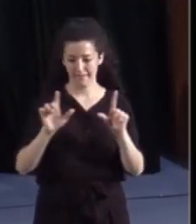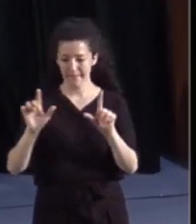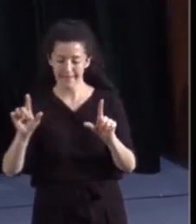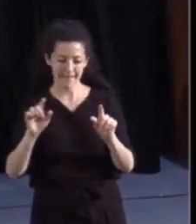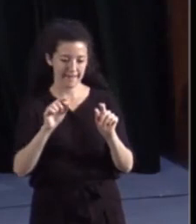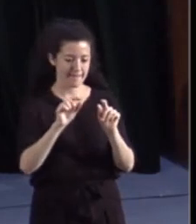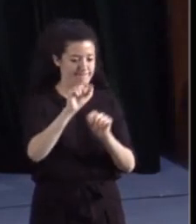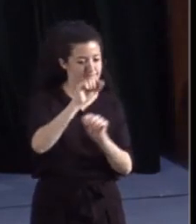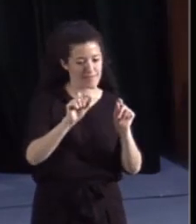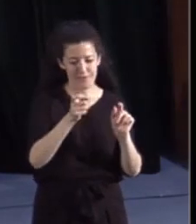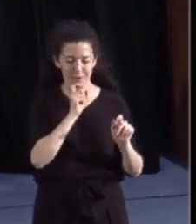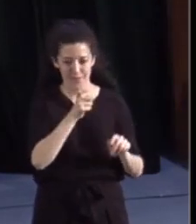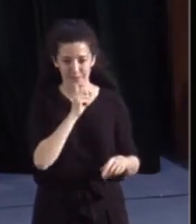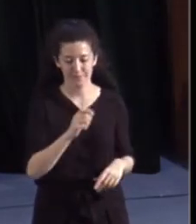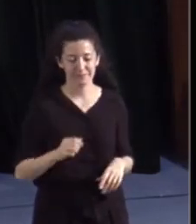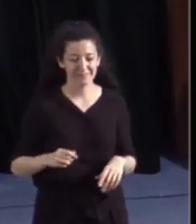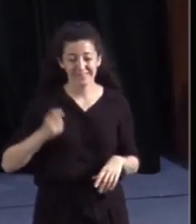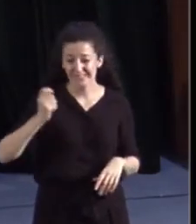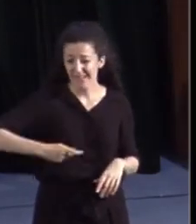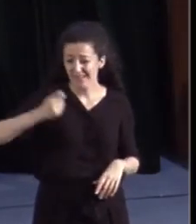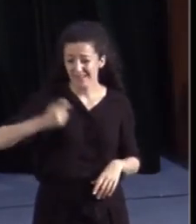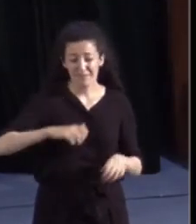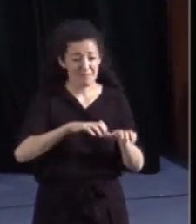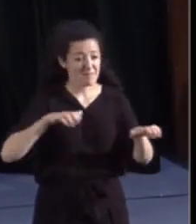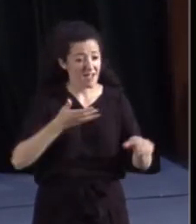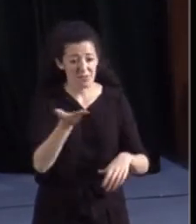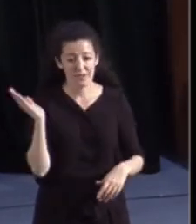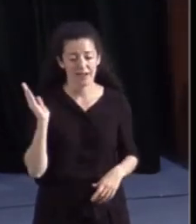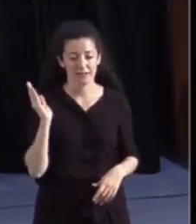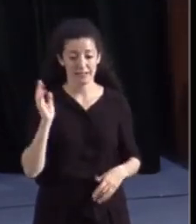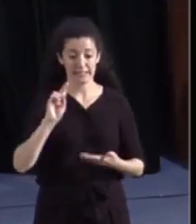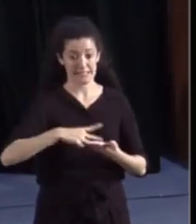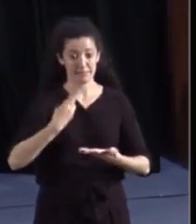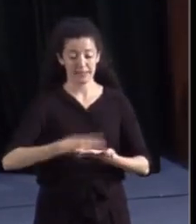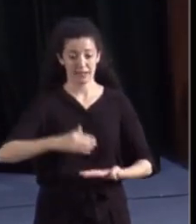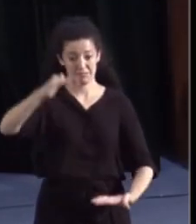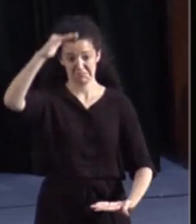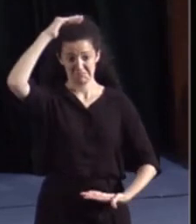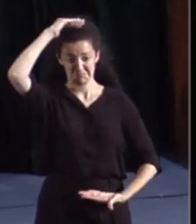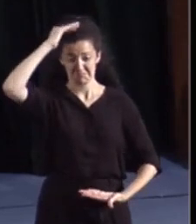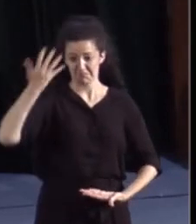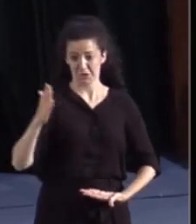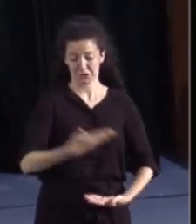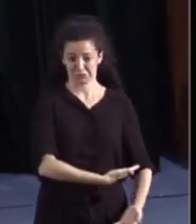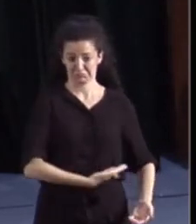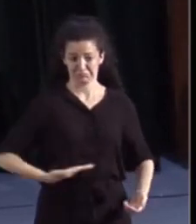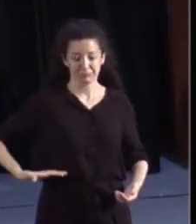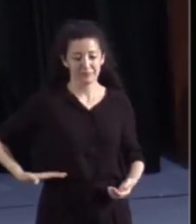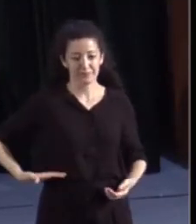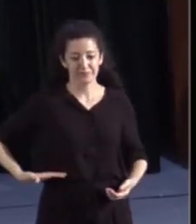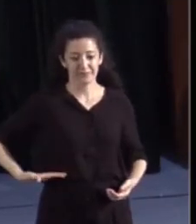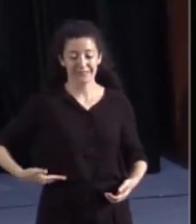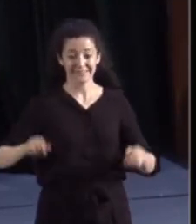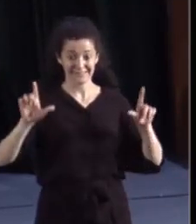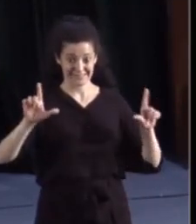se da es la de una intérprete en un plano medio, por la cintura, más o menos, que se sitúa en la parte